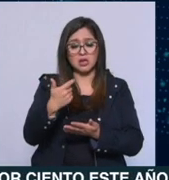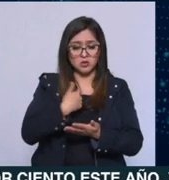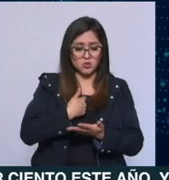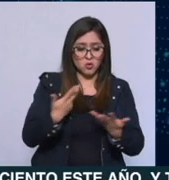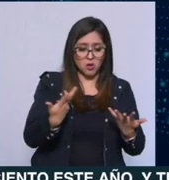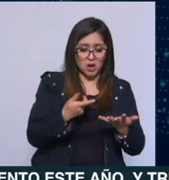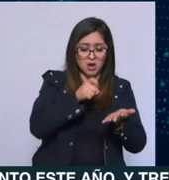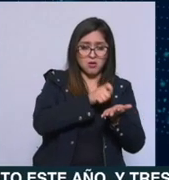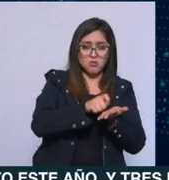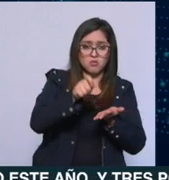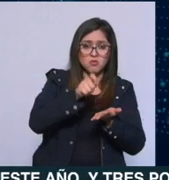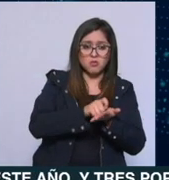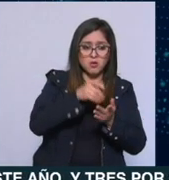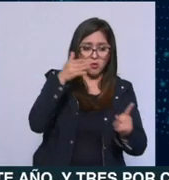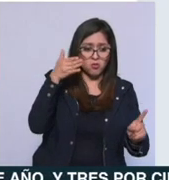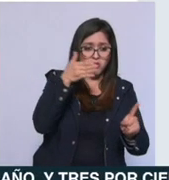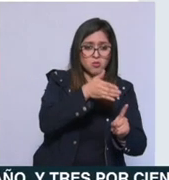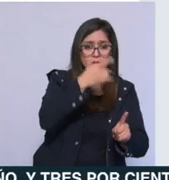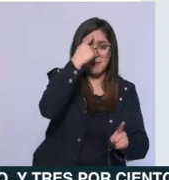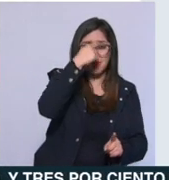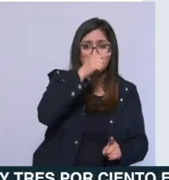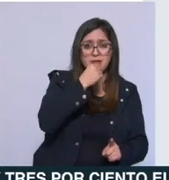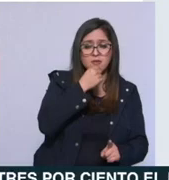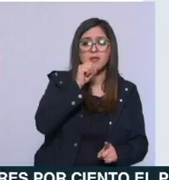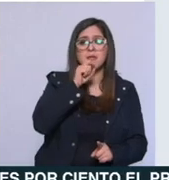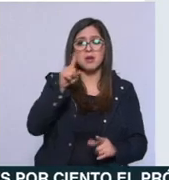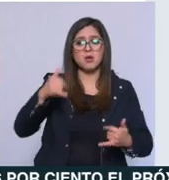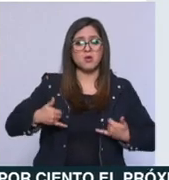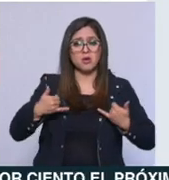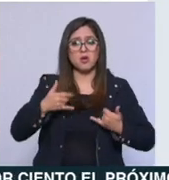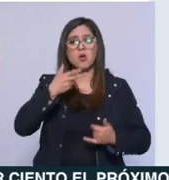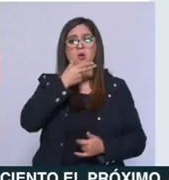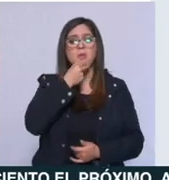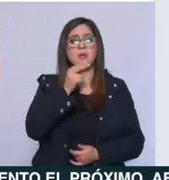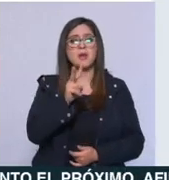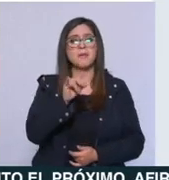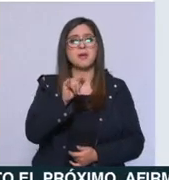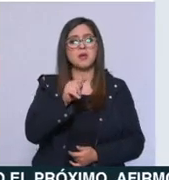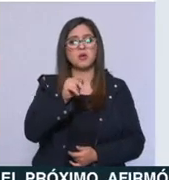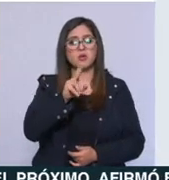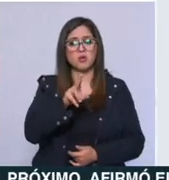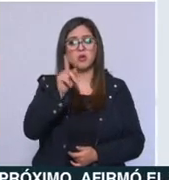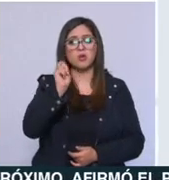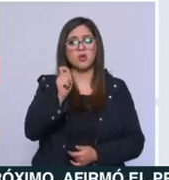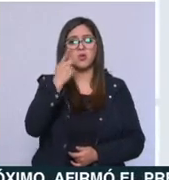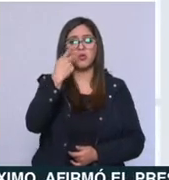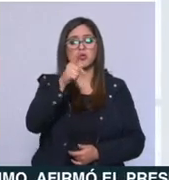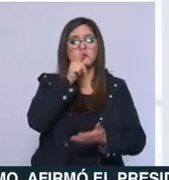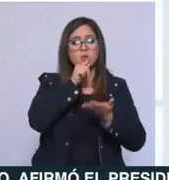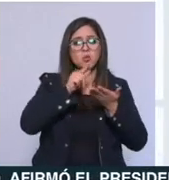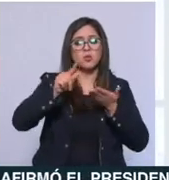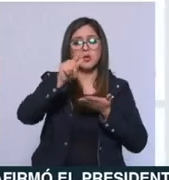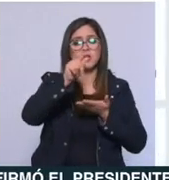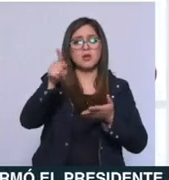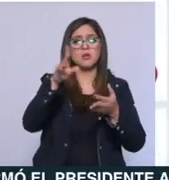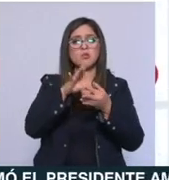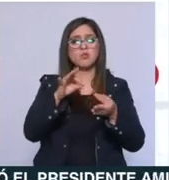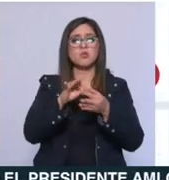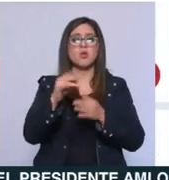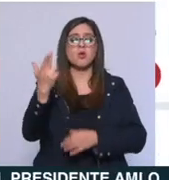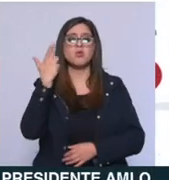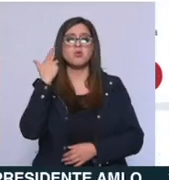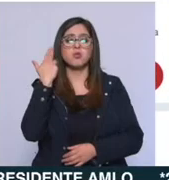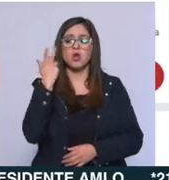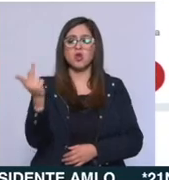¿no? Y adolescentes. Fue su amigo Víctor Salcido quien a través de su cuenta de Twitter compartió el último audio grabado en una